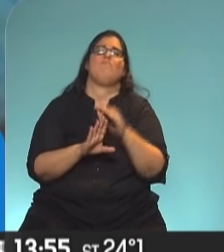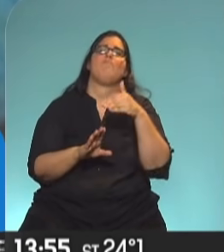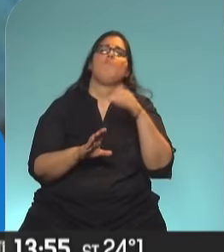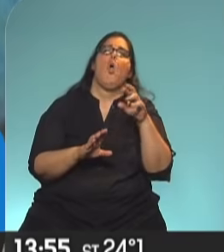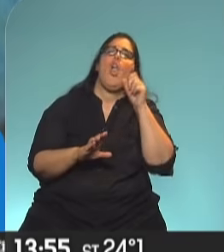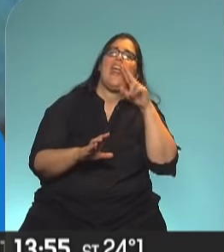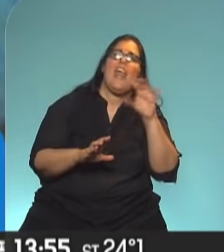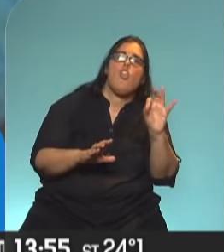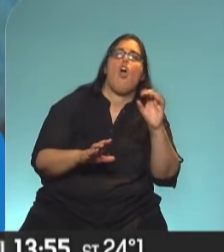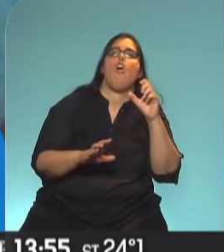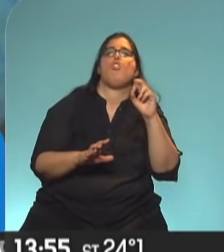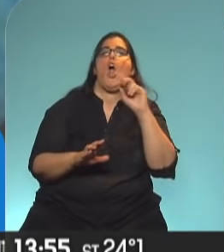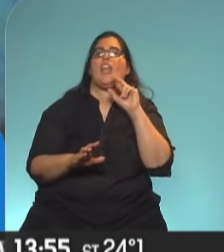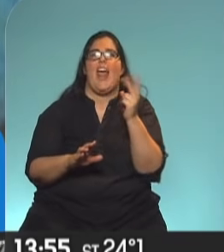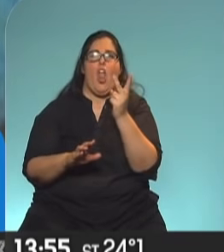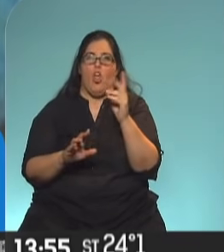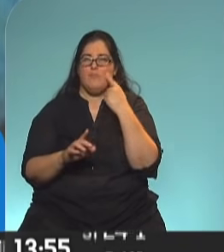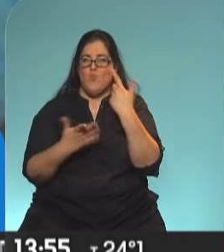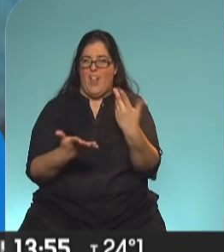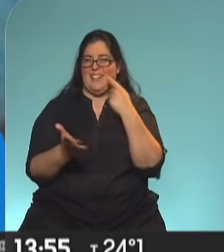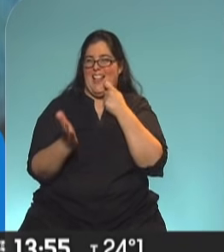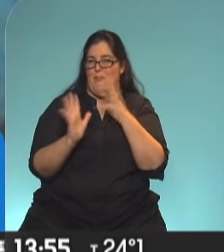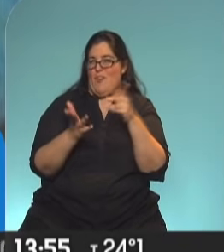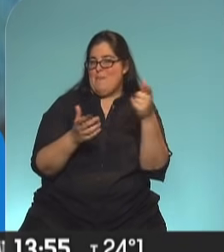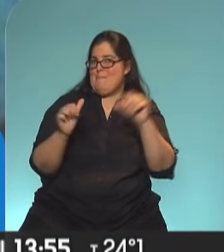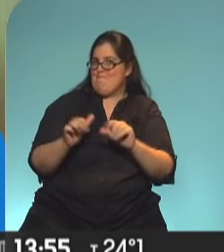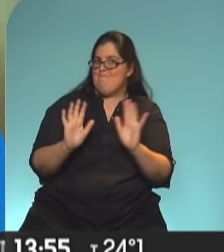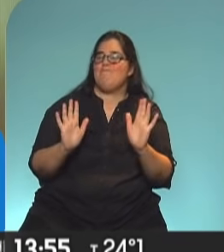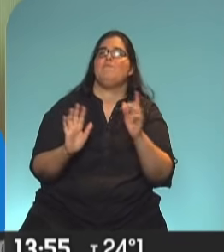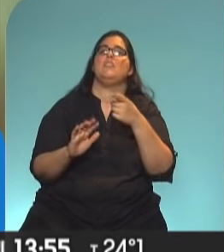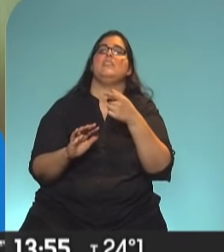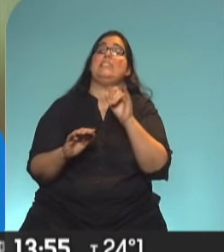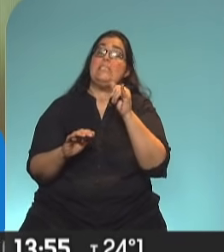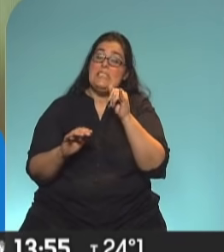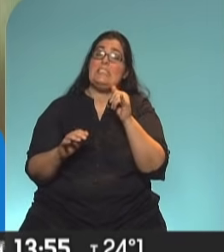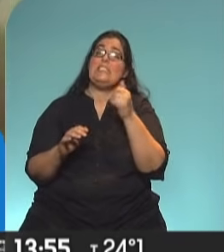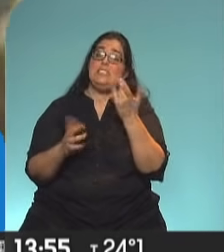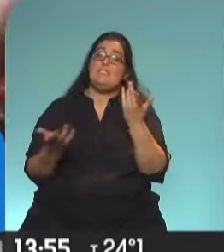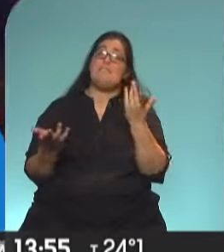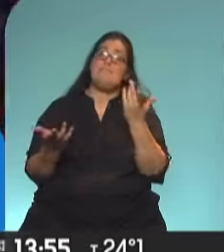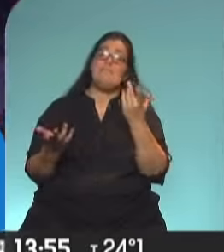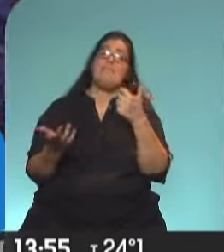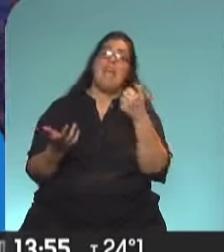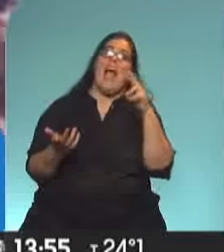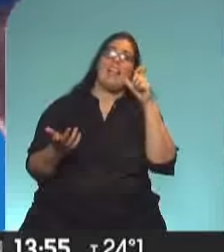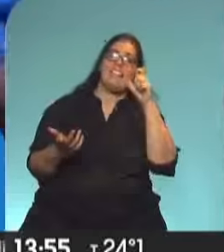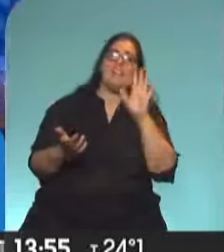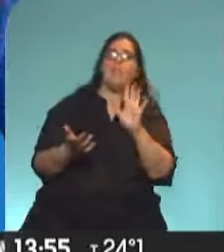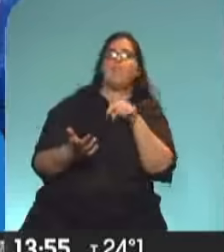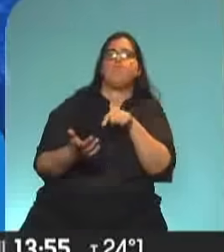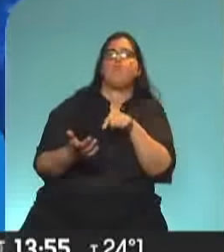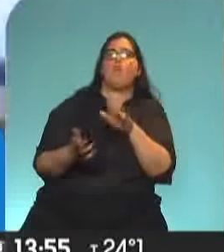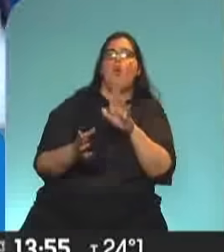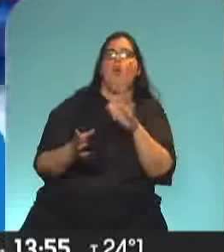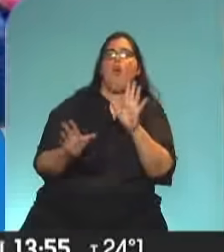este caso en Bolivia se logra procesar esa dualidad de una manera diferente, ¿no? Sí, un cuadro profesional, Luis Arce, que fue justamente que se